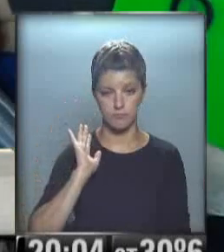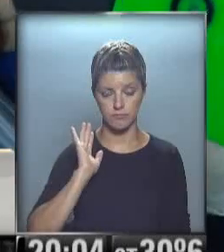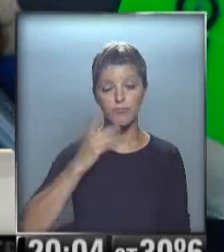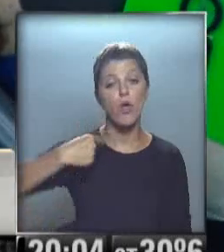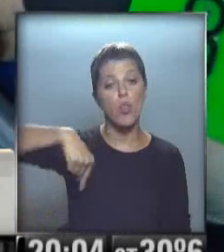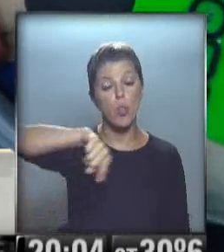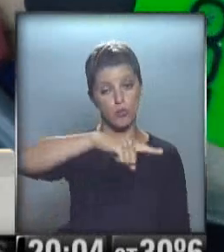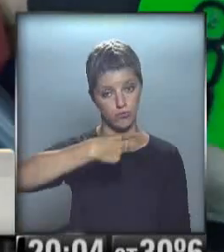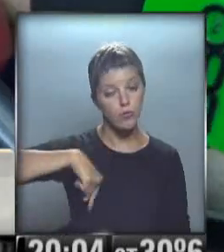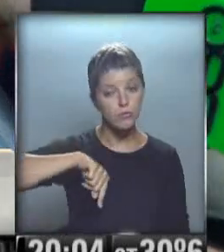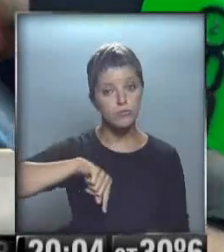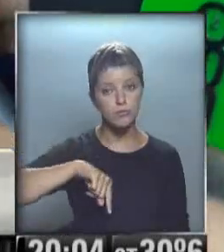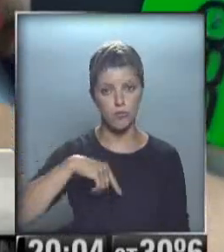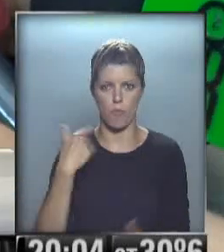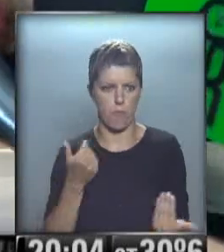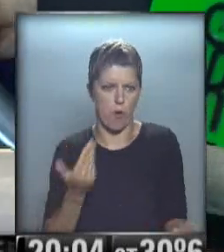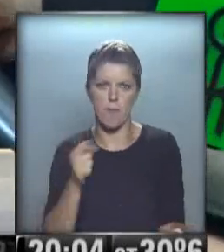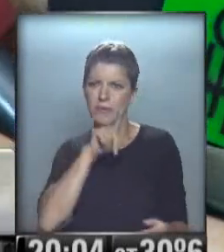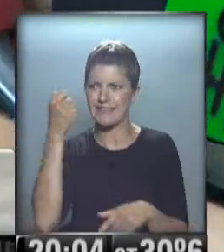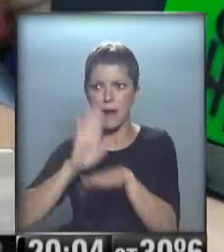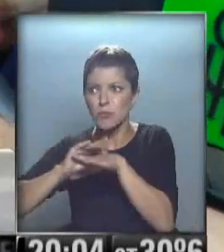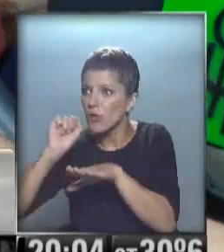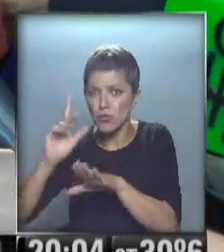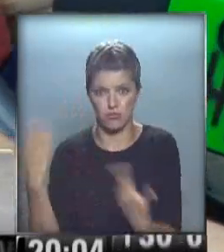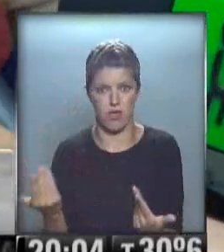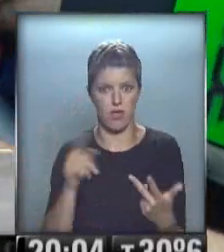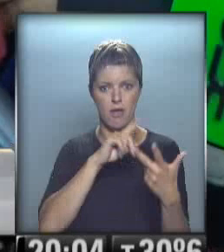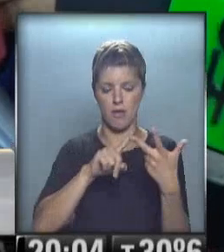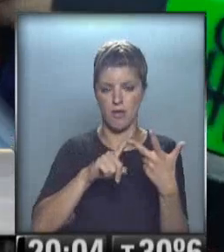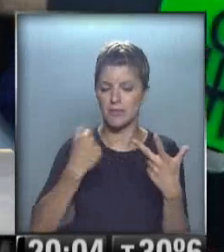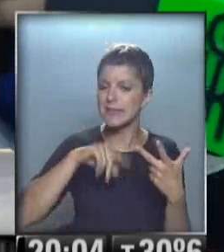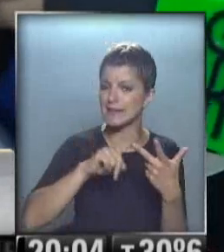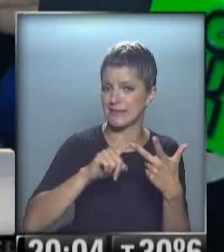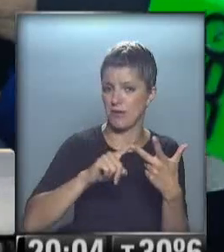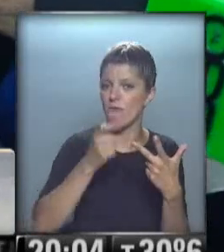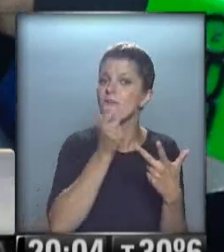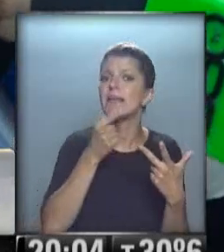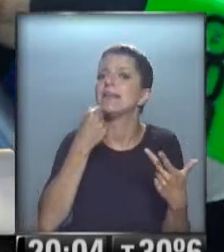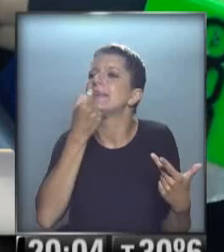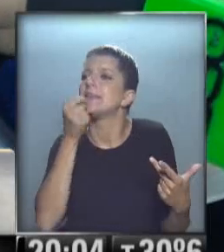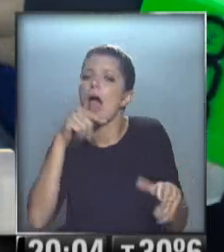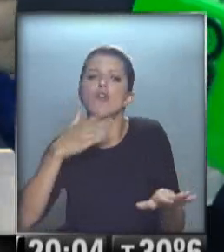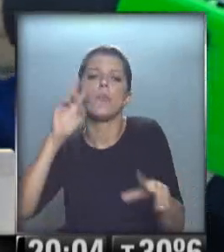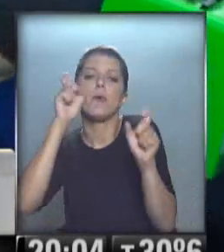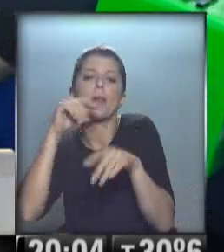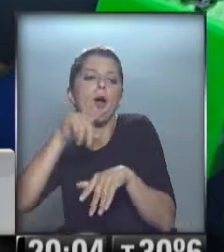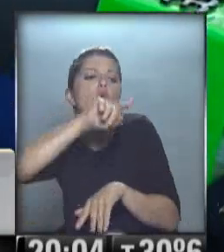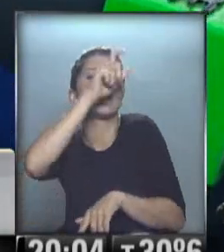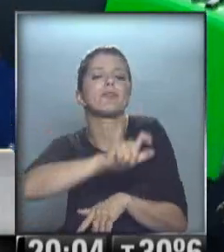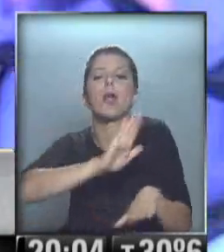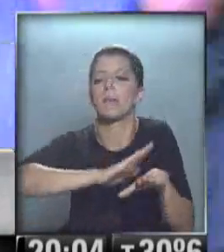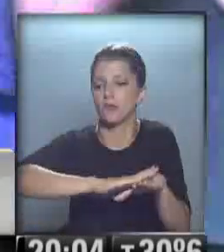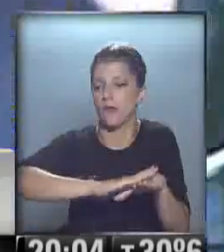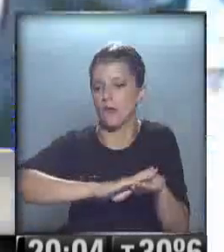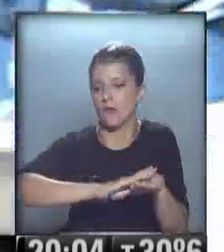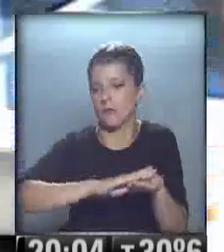Nosotros tampoco podemos subrogar las responsabilidades ajenas. Tercero, es muy fácil eludir los compromisos de las responsabilidades transfiriendo el problema a